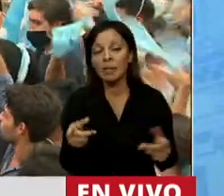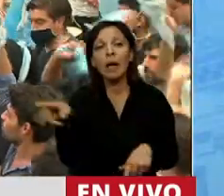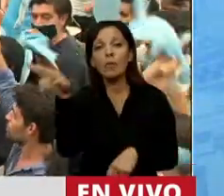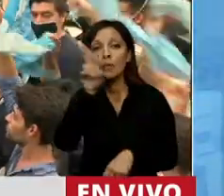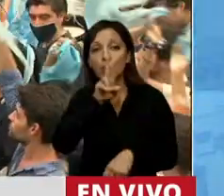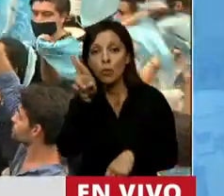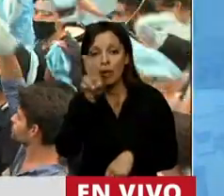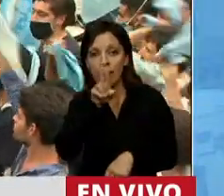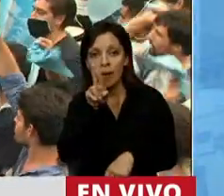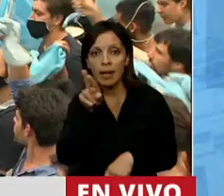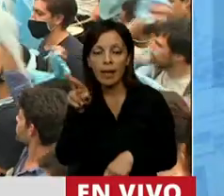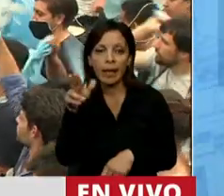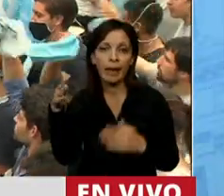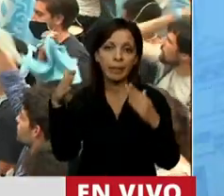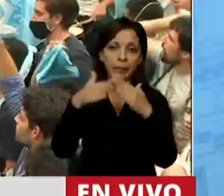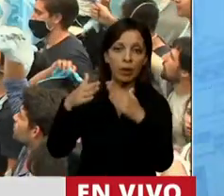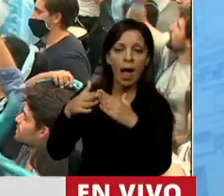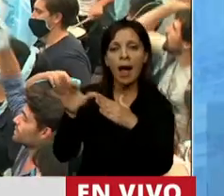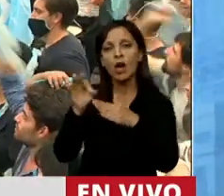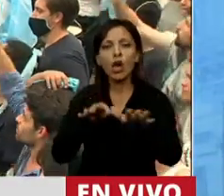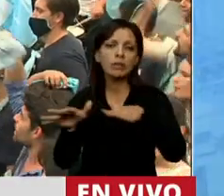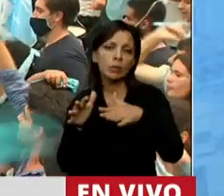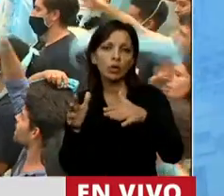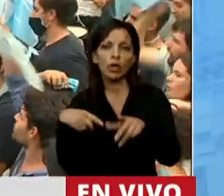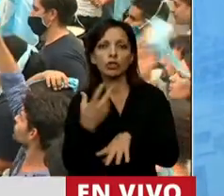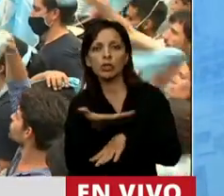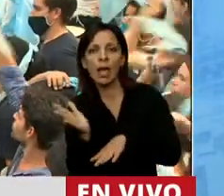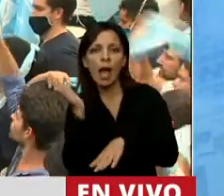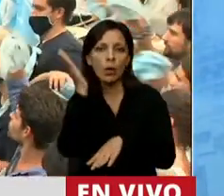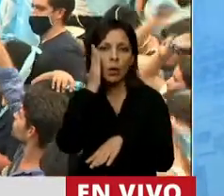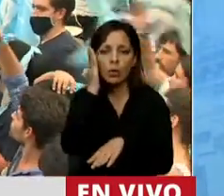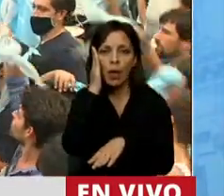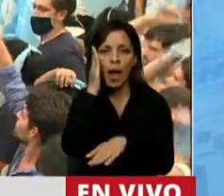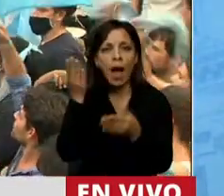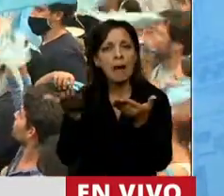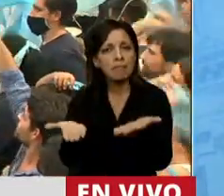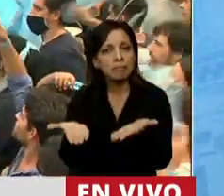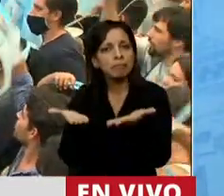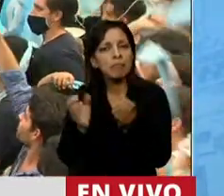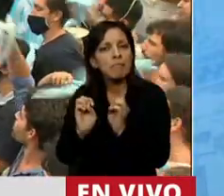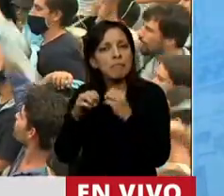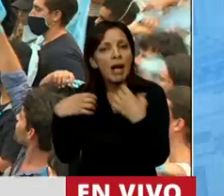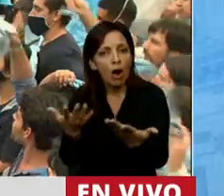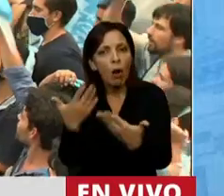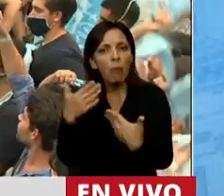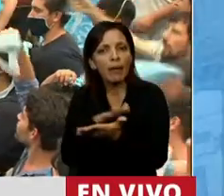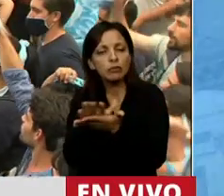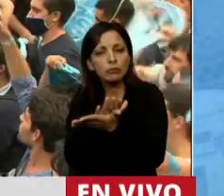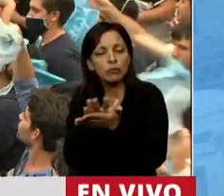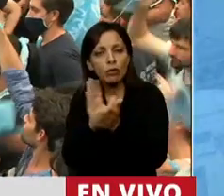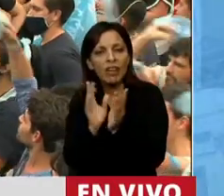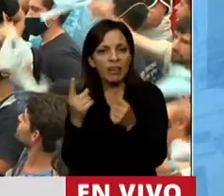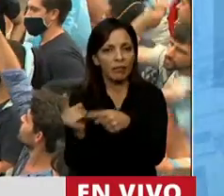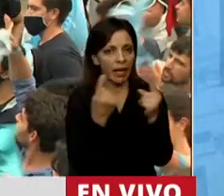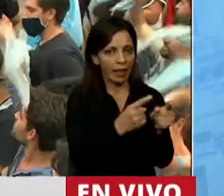mujeres de hogares o de situaciones sociales, culturales, simbólicas, que pueden llevarlo adelante de otra manera, lo pasan de